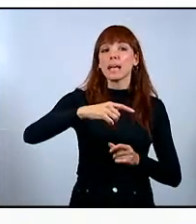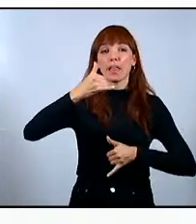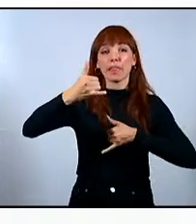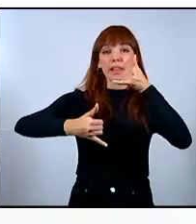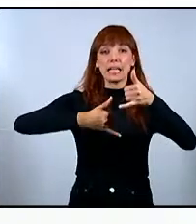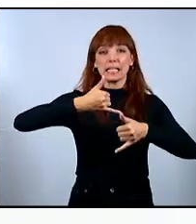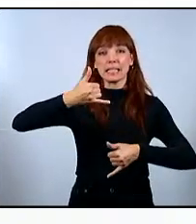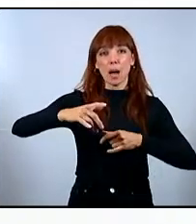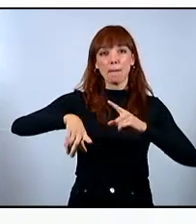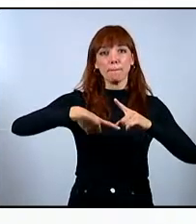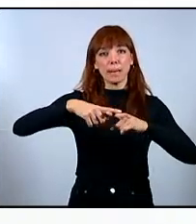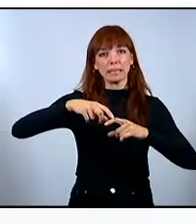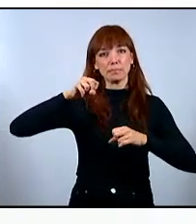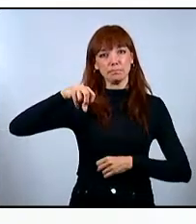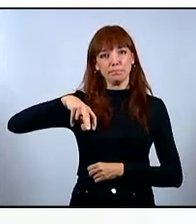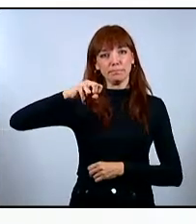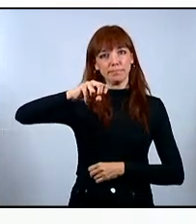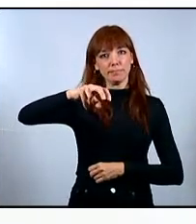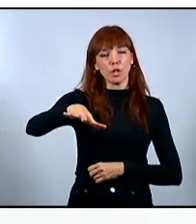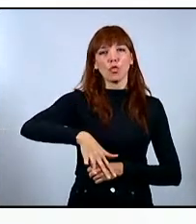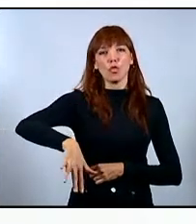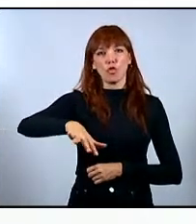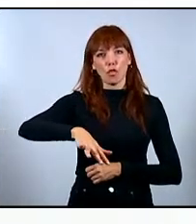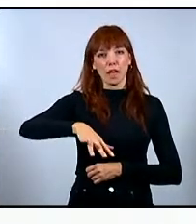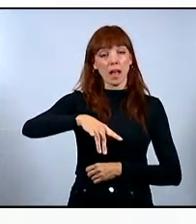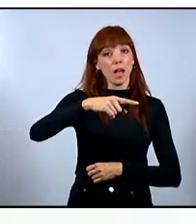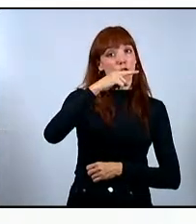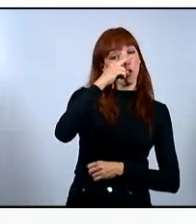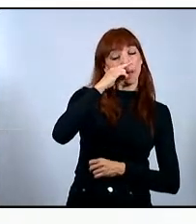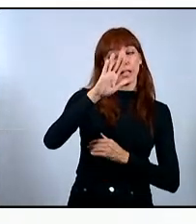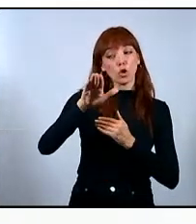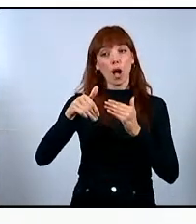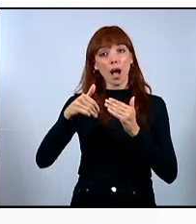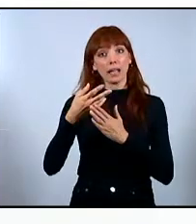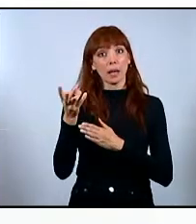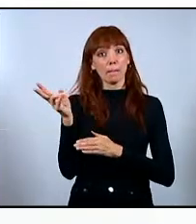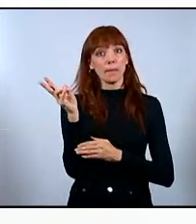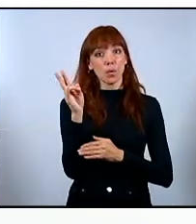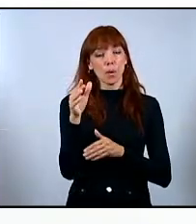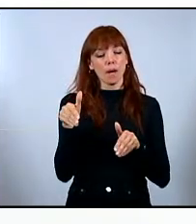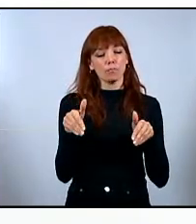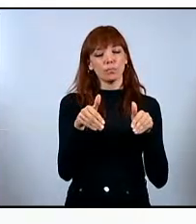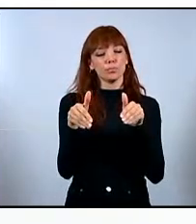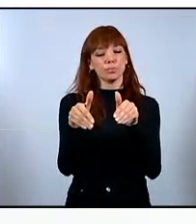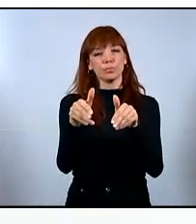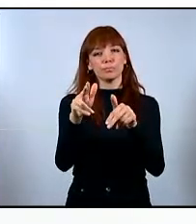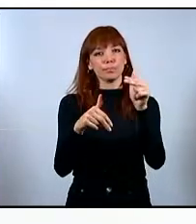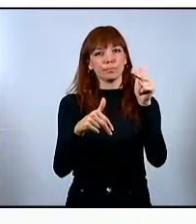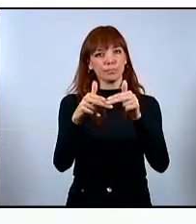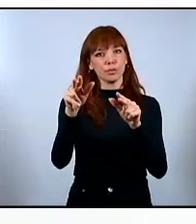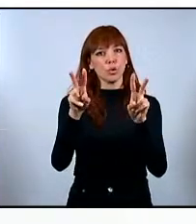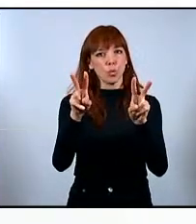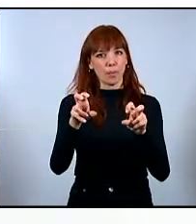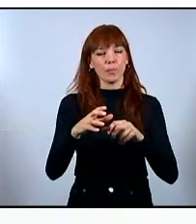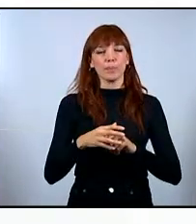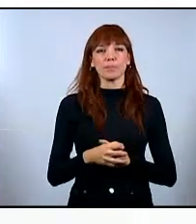peatonal entre las localidades de Don Benito y de Villanueva de la Serena. En materia de transporte, este Gobierno ha